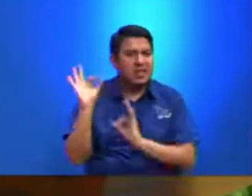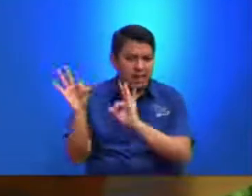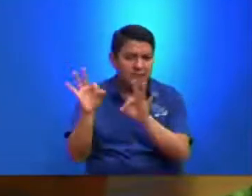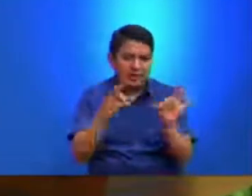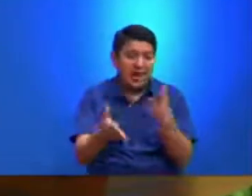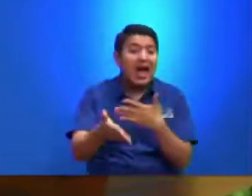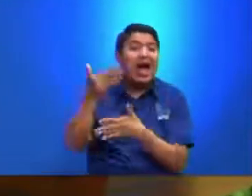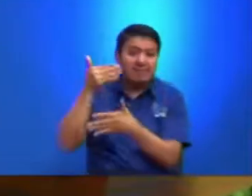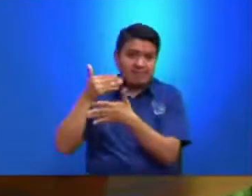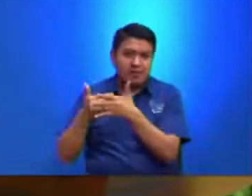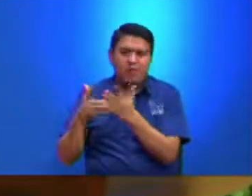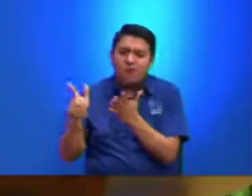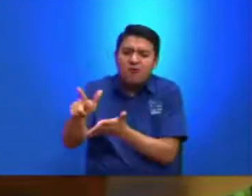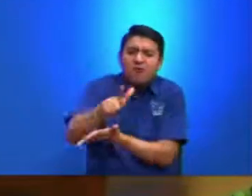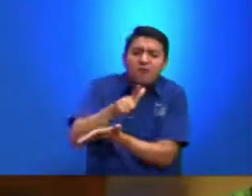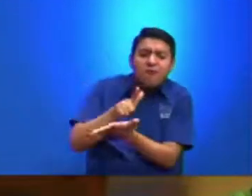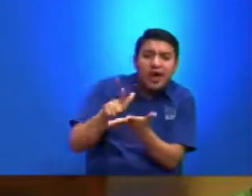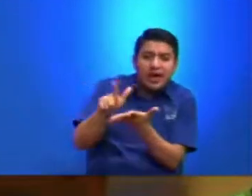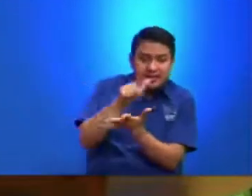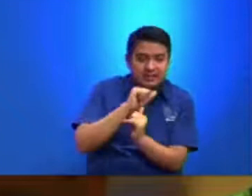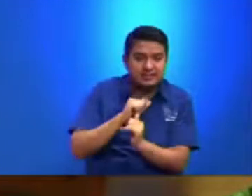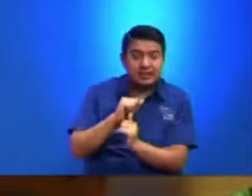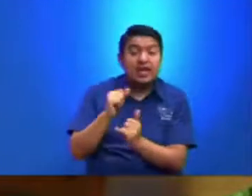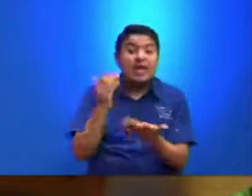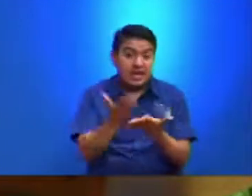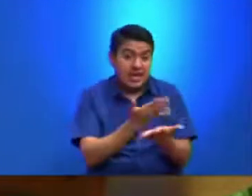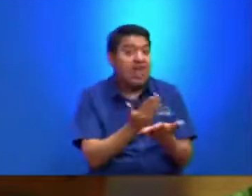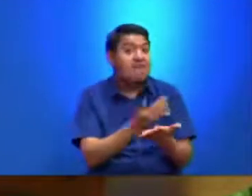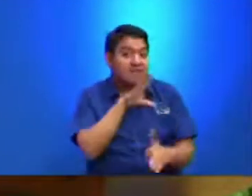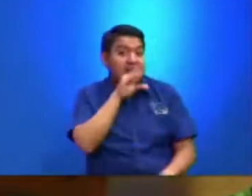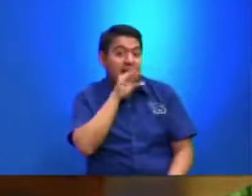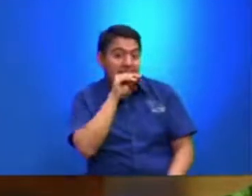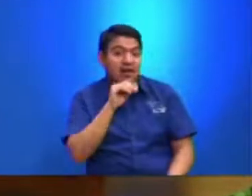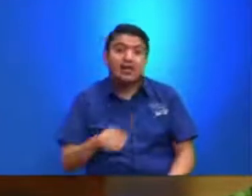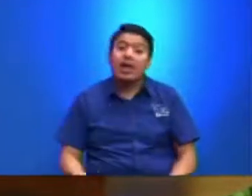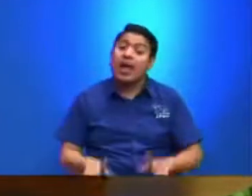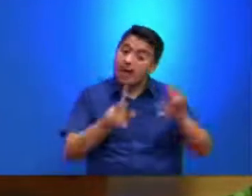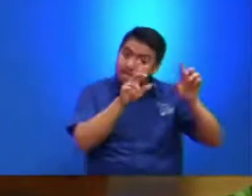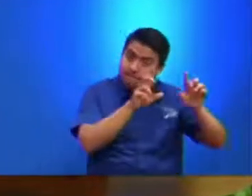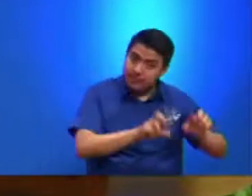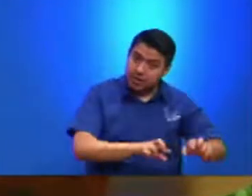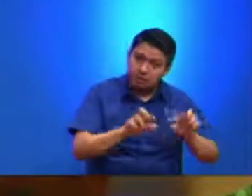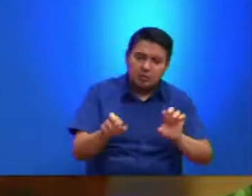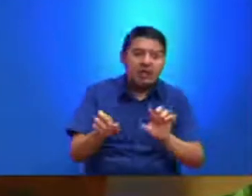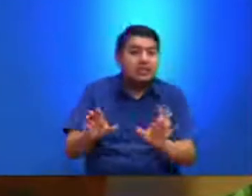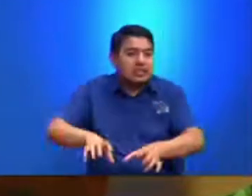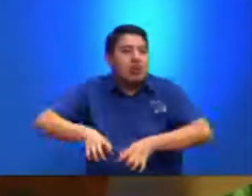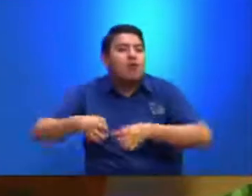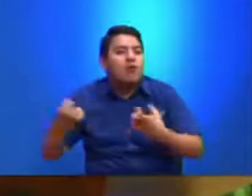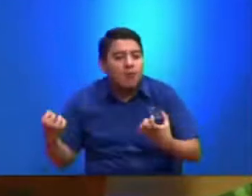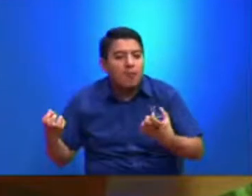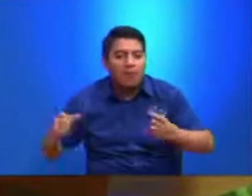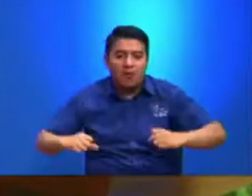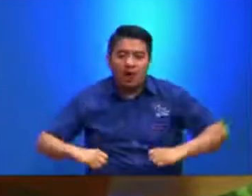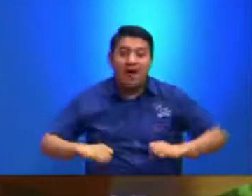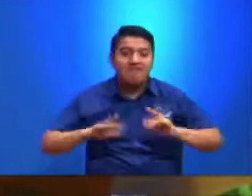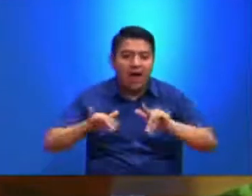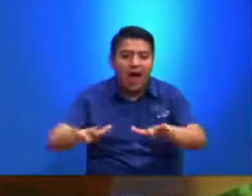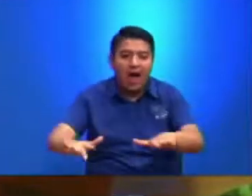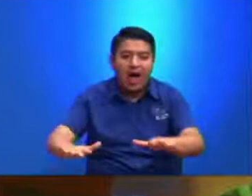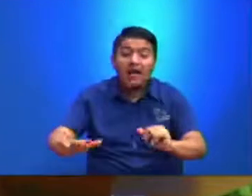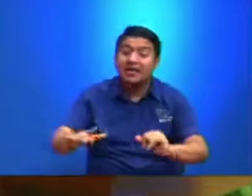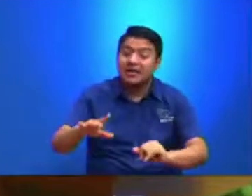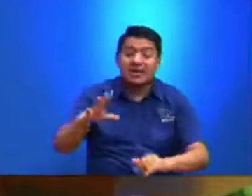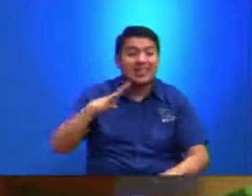Babilonia, Sodoma, Asiria, Egipto. Y eso tiene un significado extraordinario. Aram, como ya le dije en